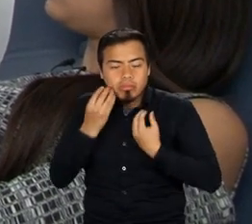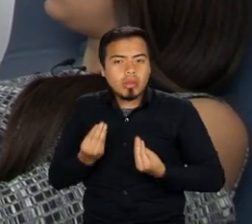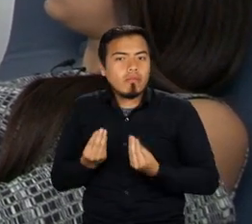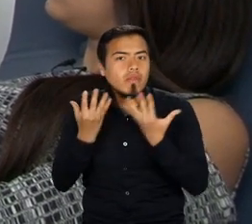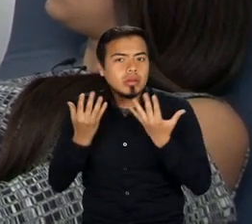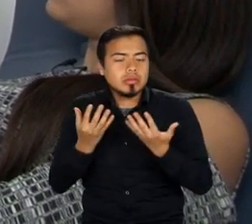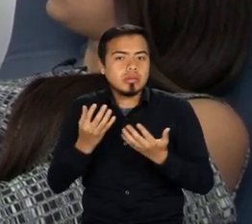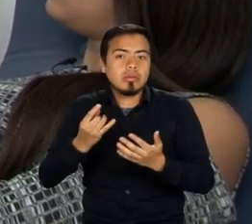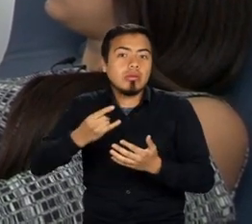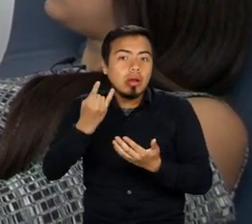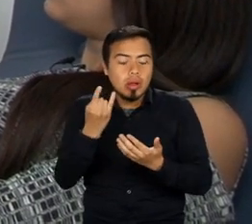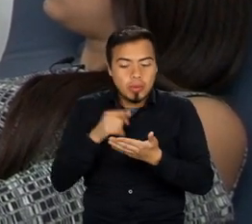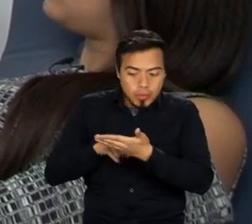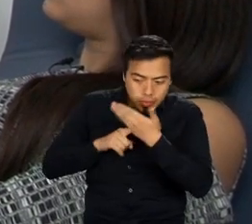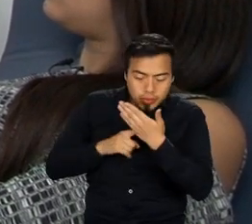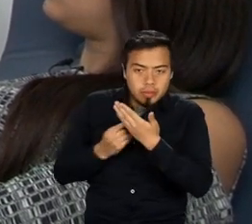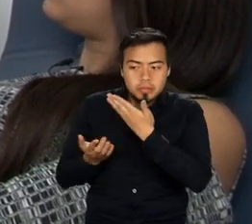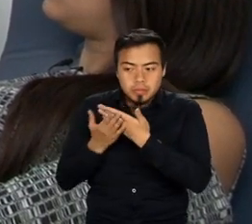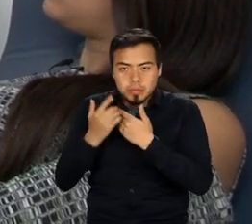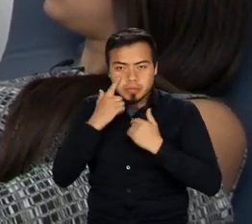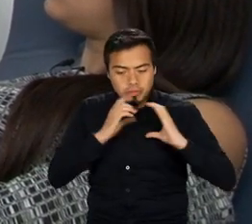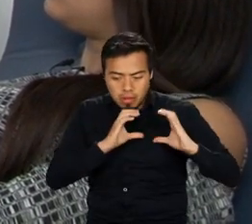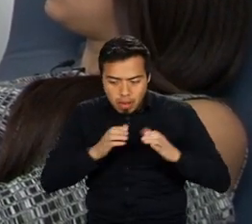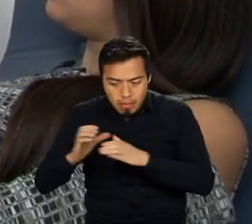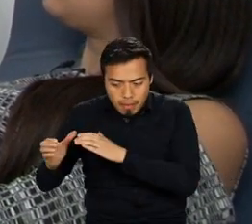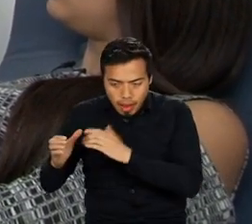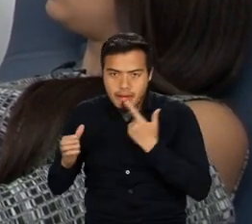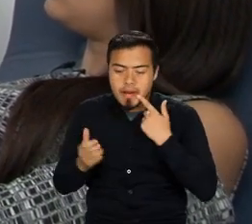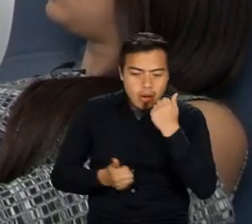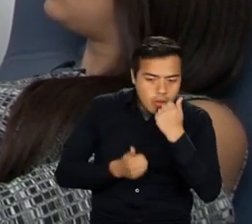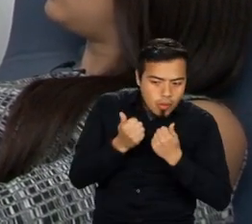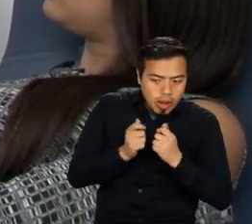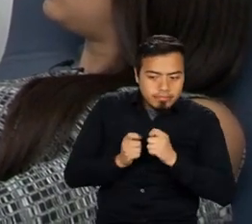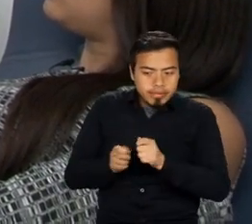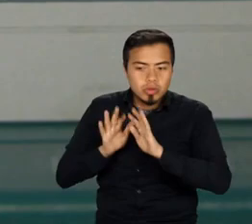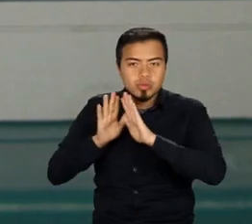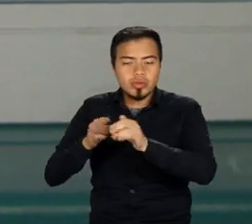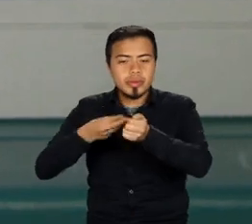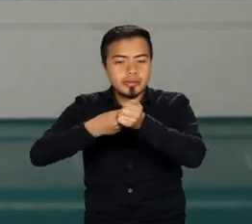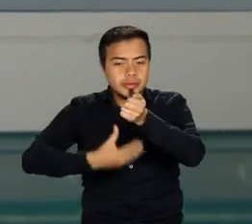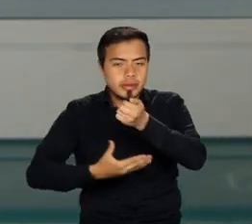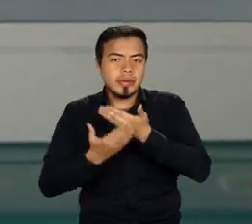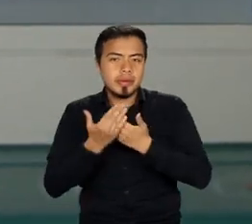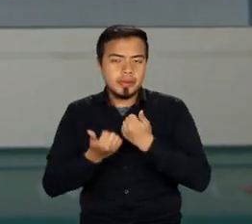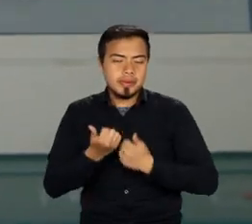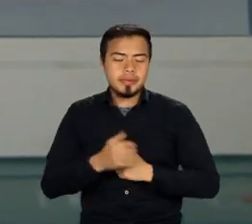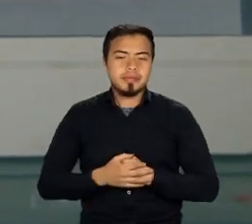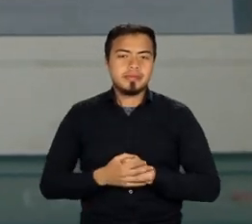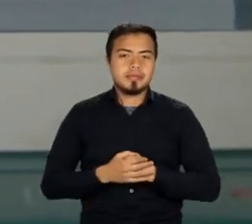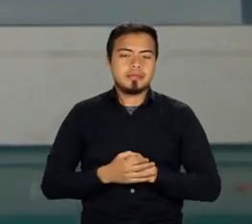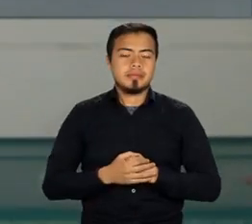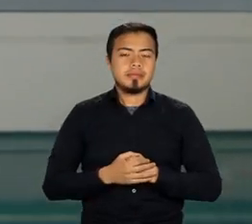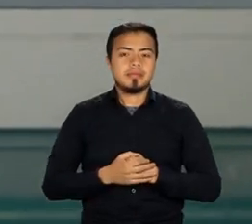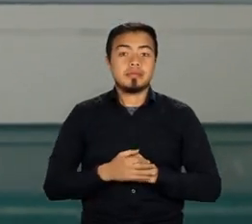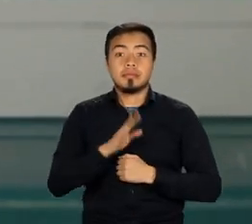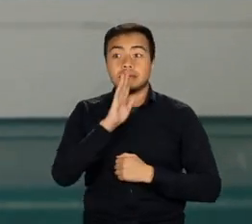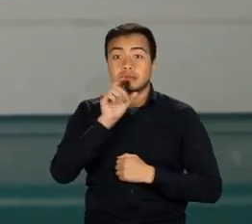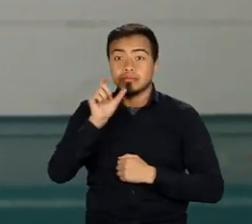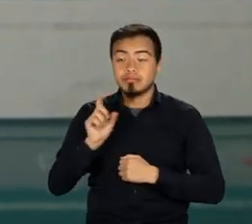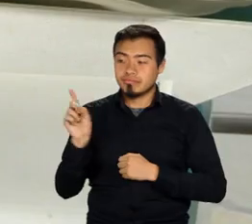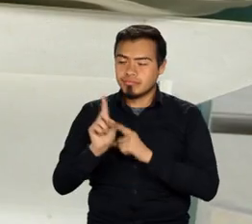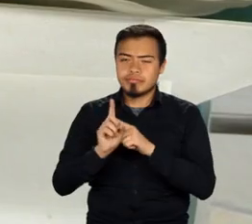infecciosa, y también pues, la hemoclasificación, el grupo sanguíneo del donante. Todo donante